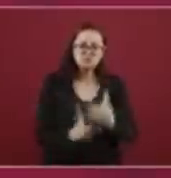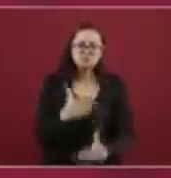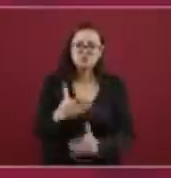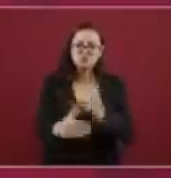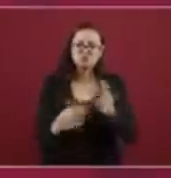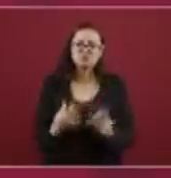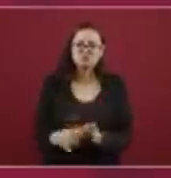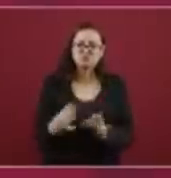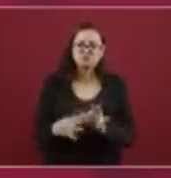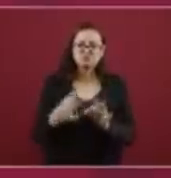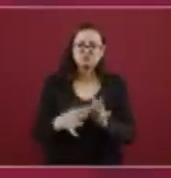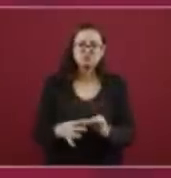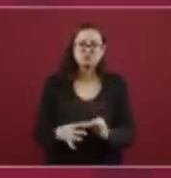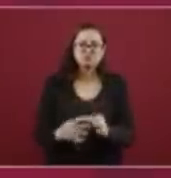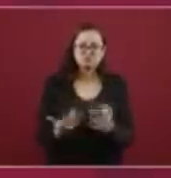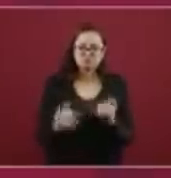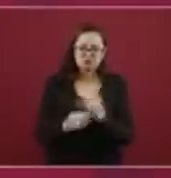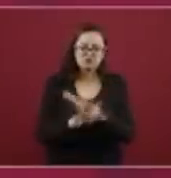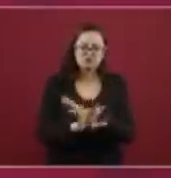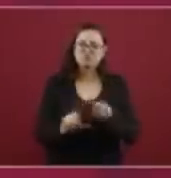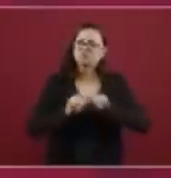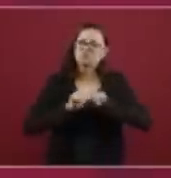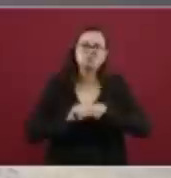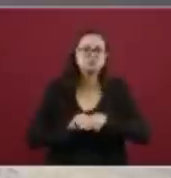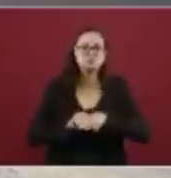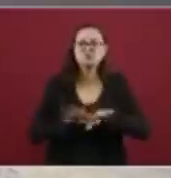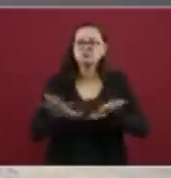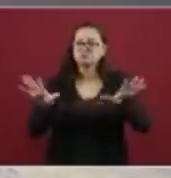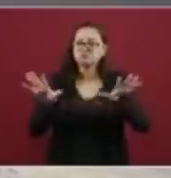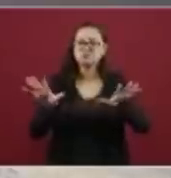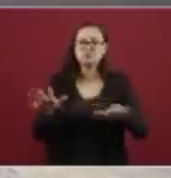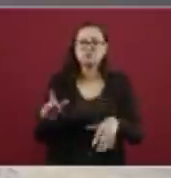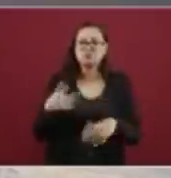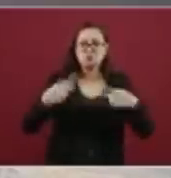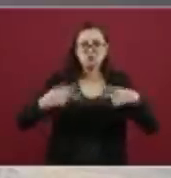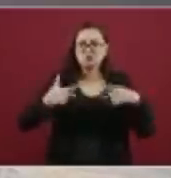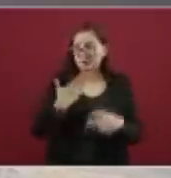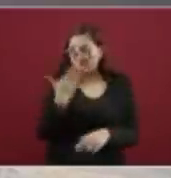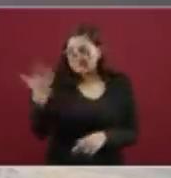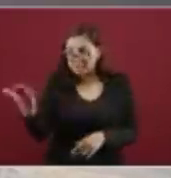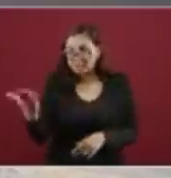se pueda entregar a quien la solicite,